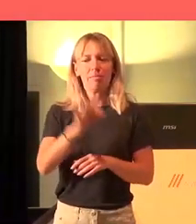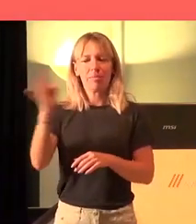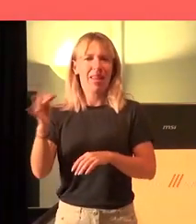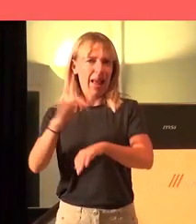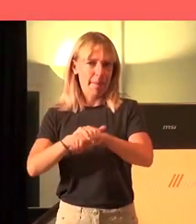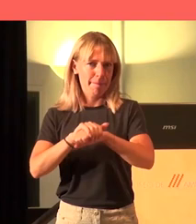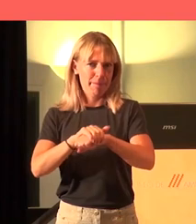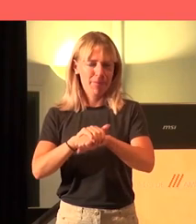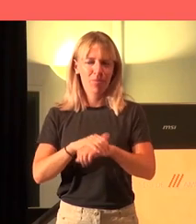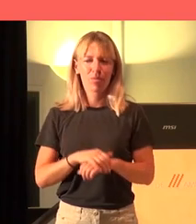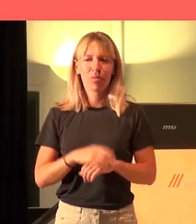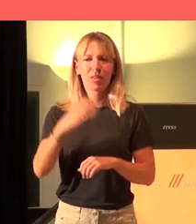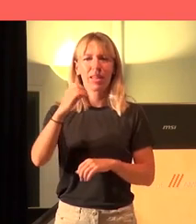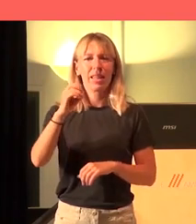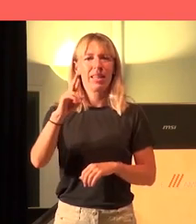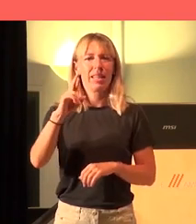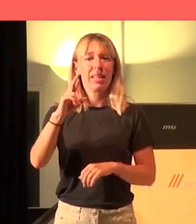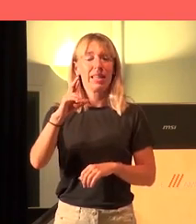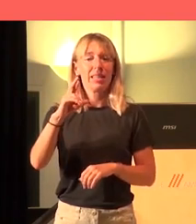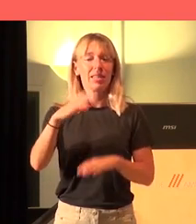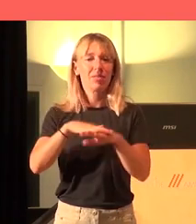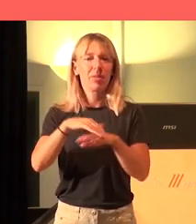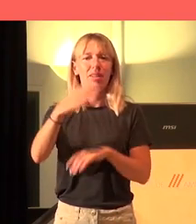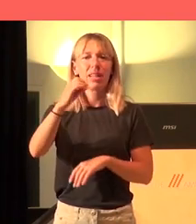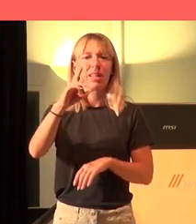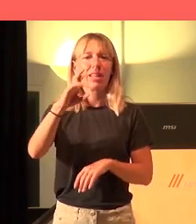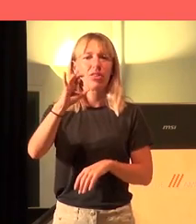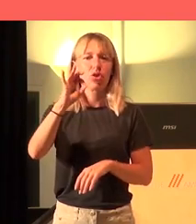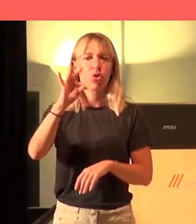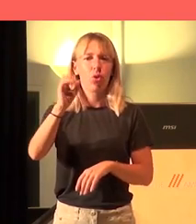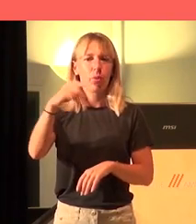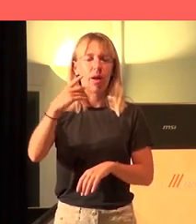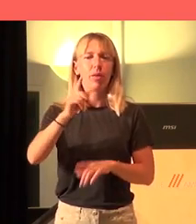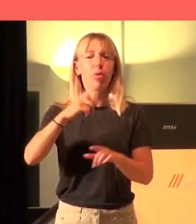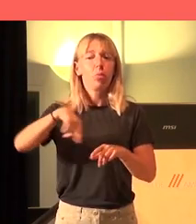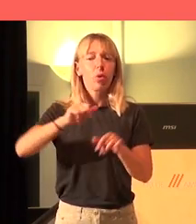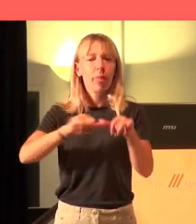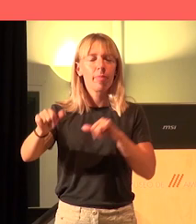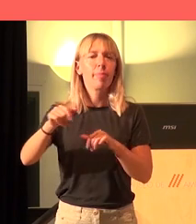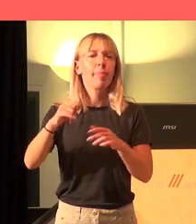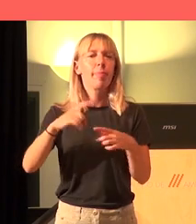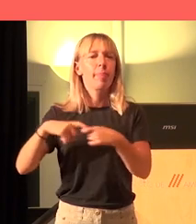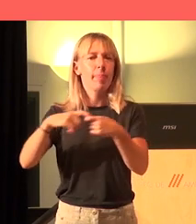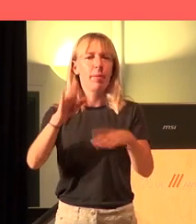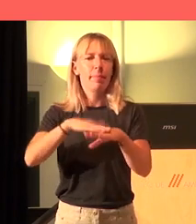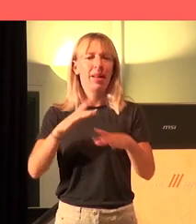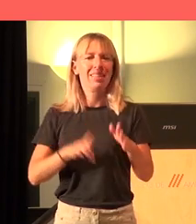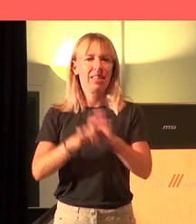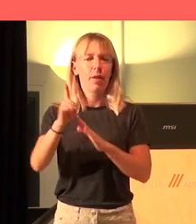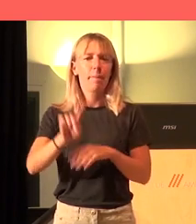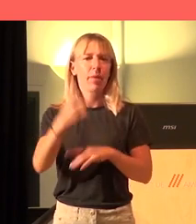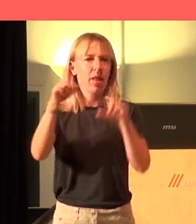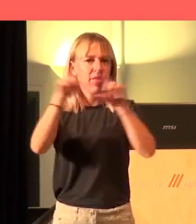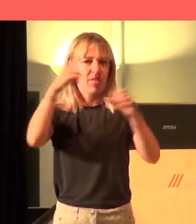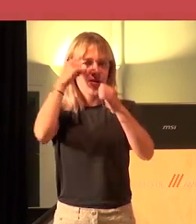amigo. Cristóbal, vosotros desde Solidarios para el Desarrollo fuisteis una de las primeras entidades sociales